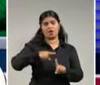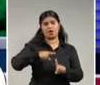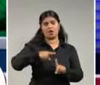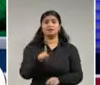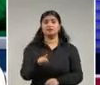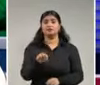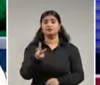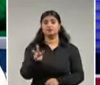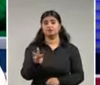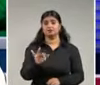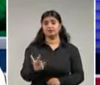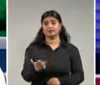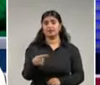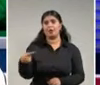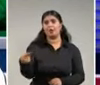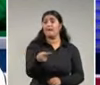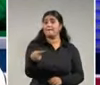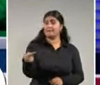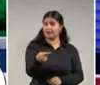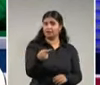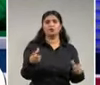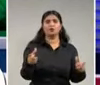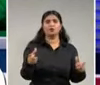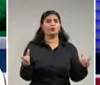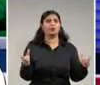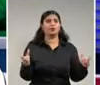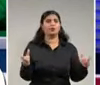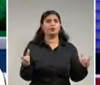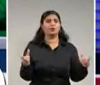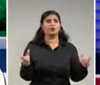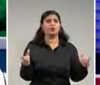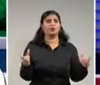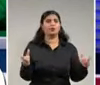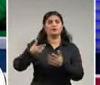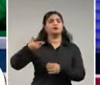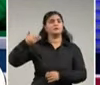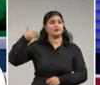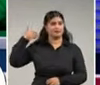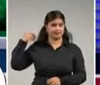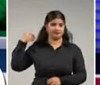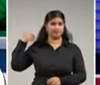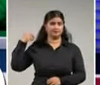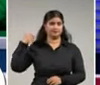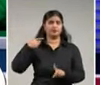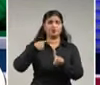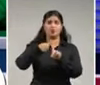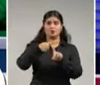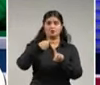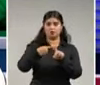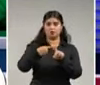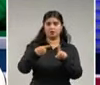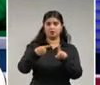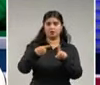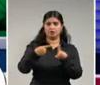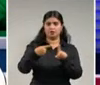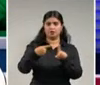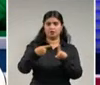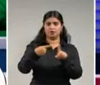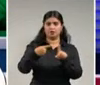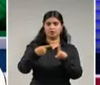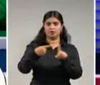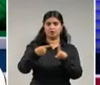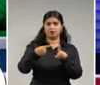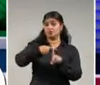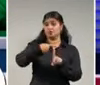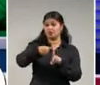137 menos que la semana anterior. También la incidencia sigue disminuyendo y la positividad de las muestras fue